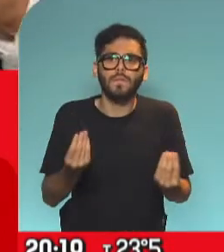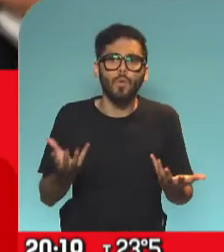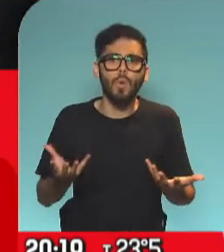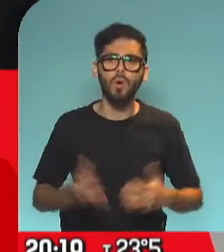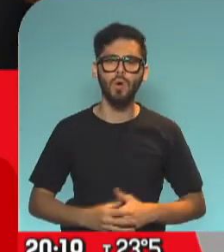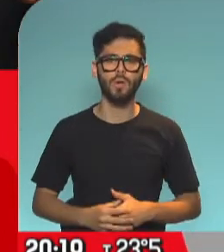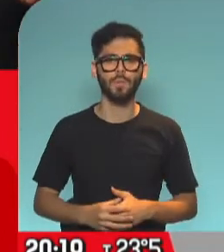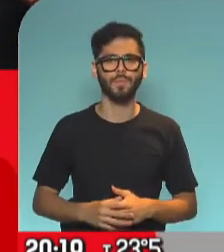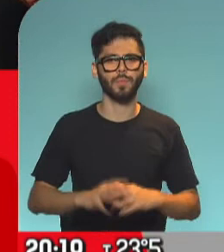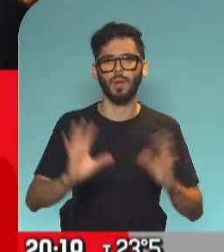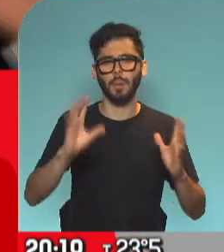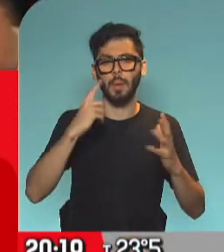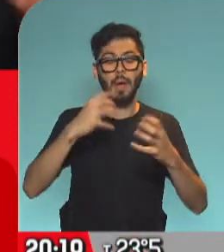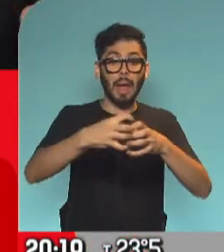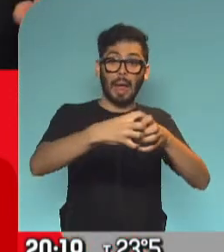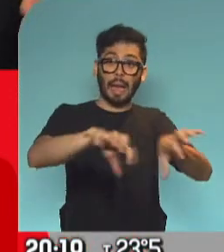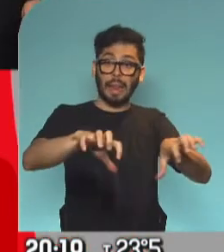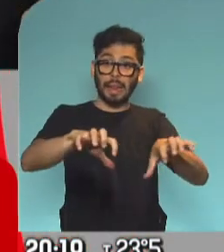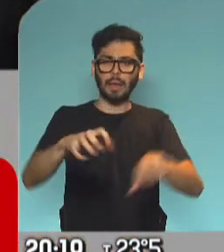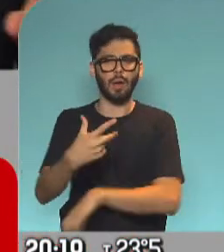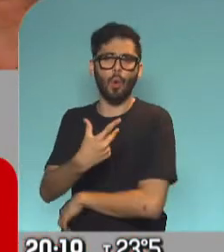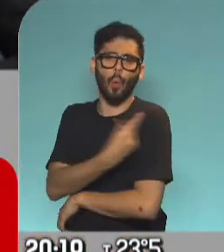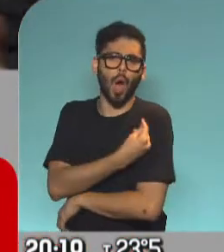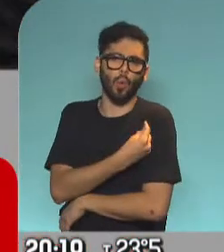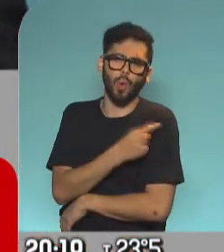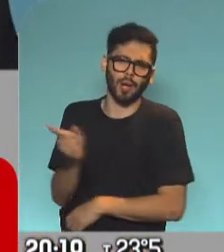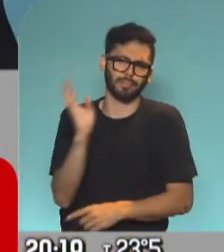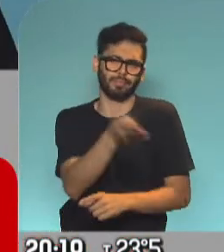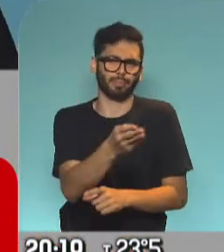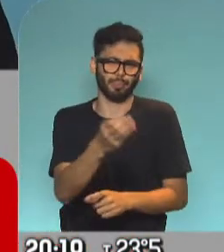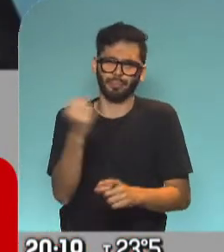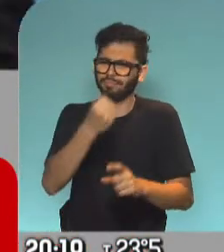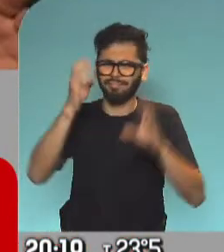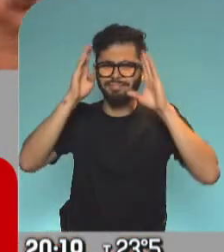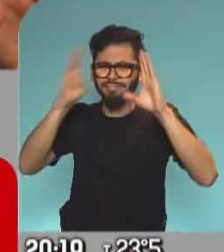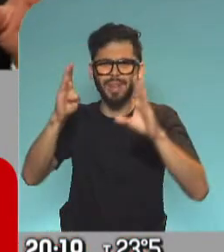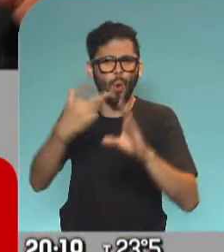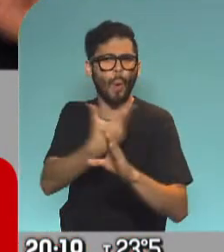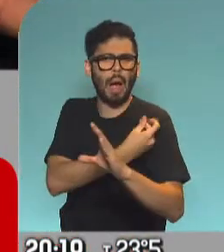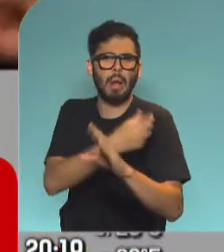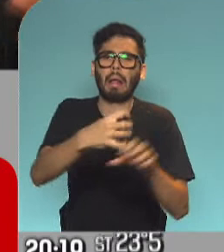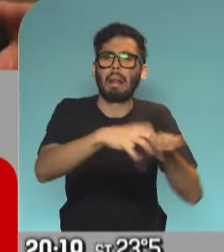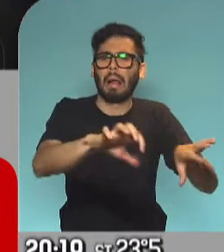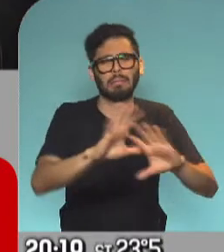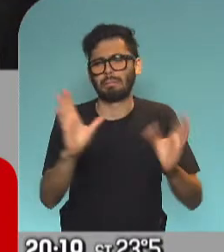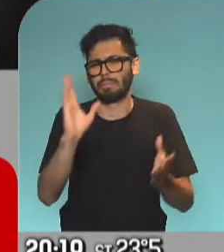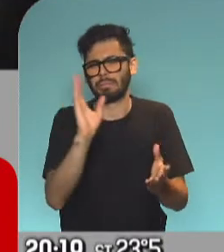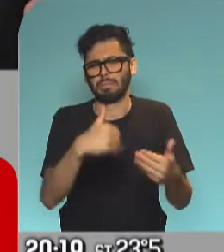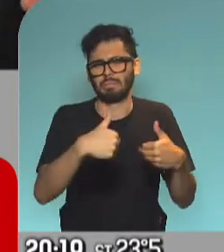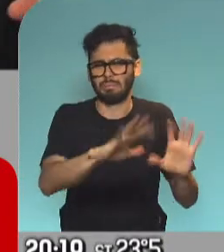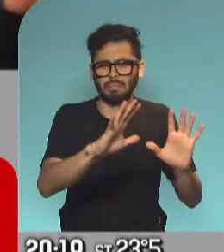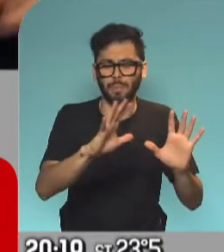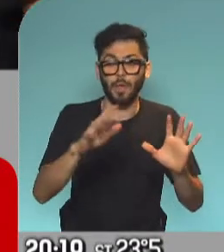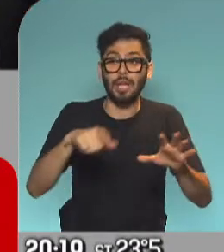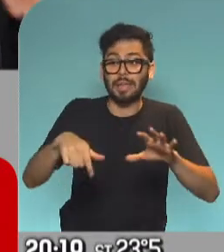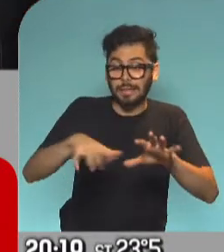Bueno, vacuna mata grieta, esto hay que decirlo claramente, digamos, no hay posibilidad de a una circunstancia de estas